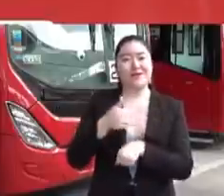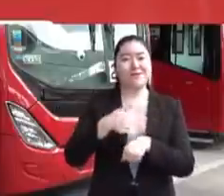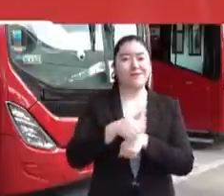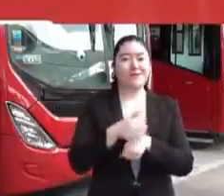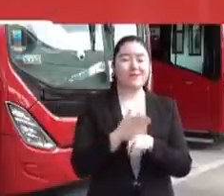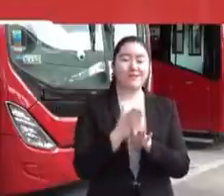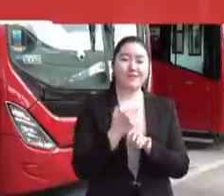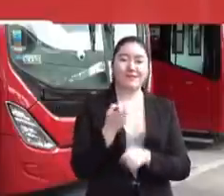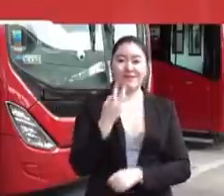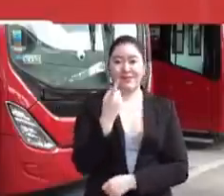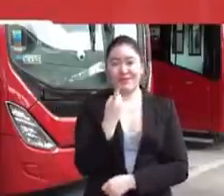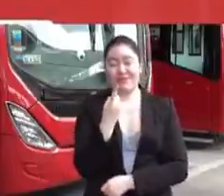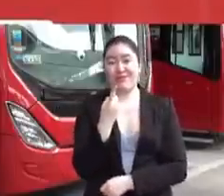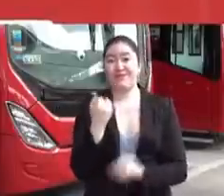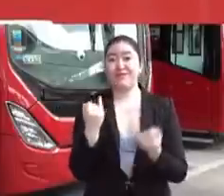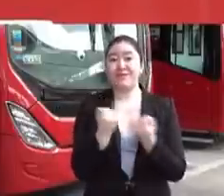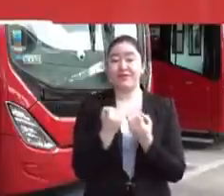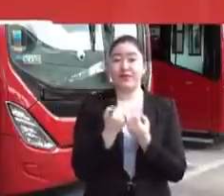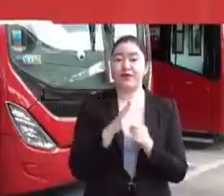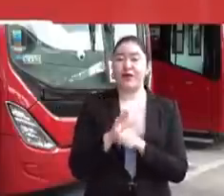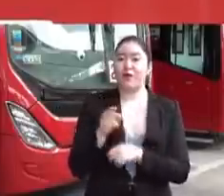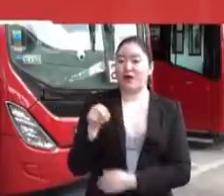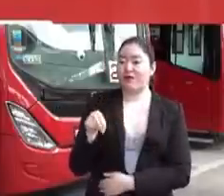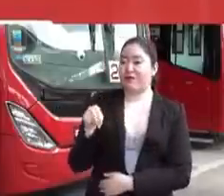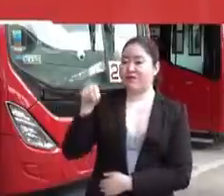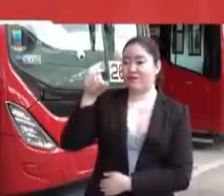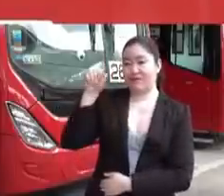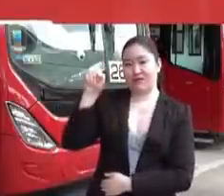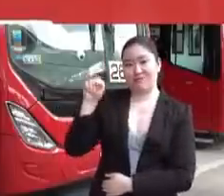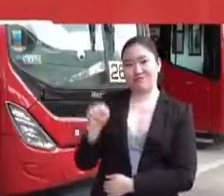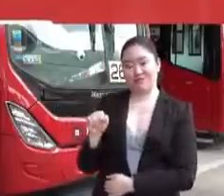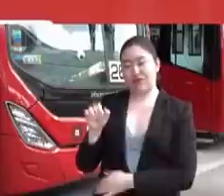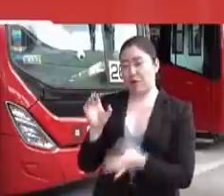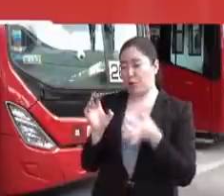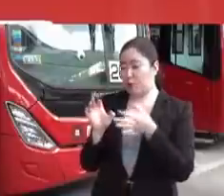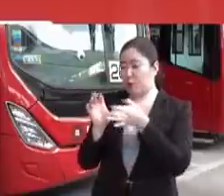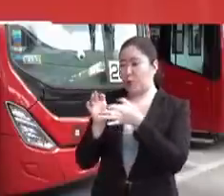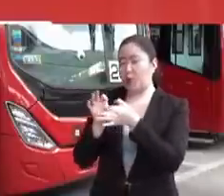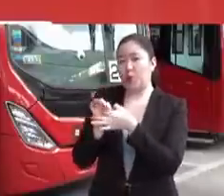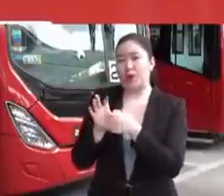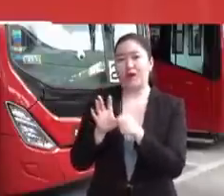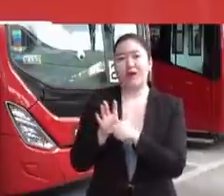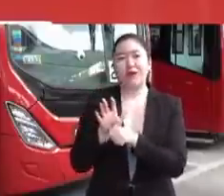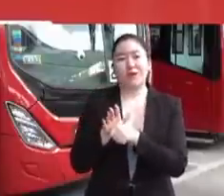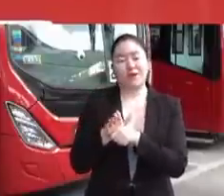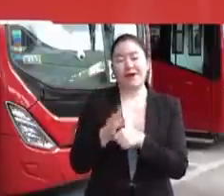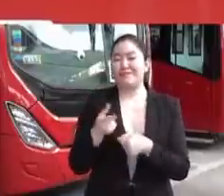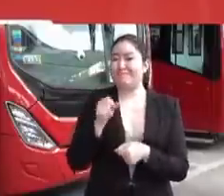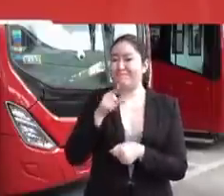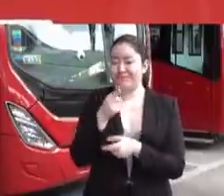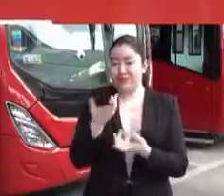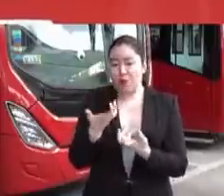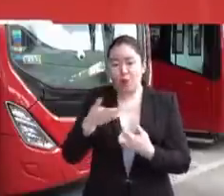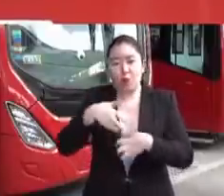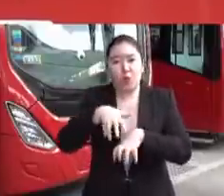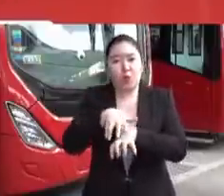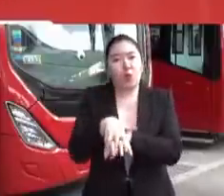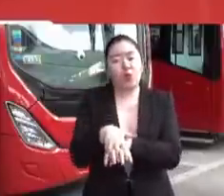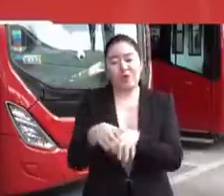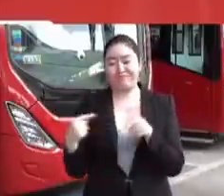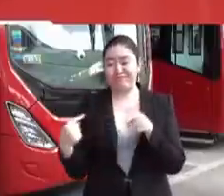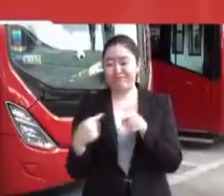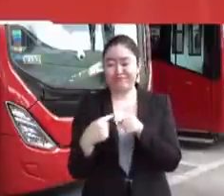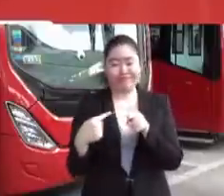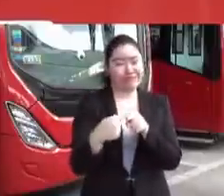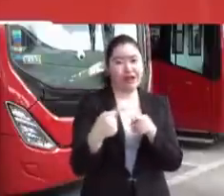es una línea norte-sur, articuladora de la movilidad integrada, que es justamente el gran